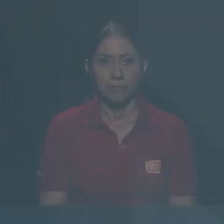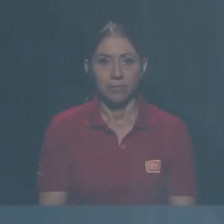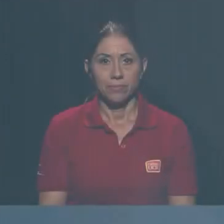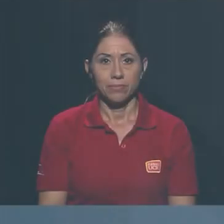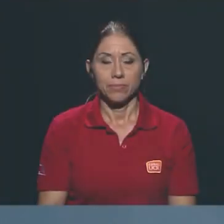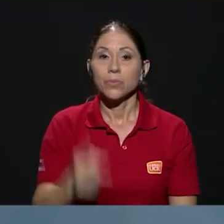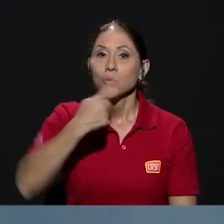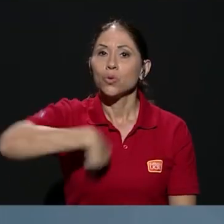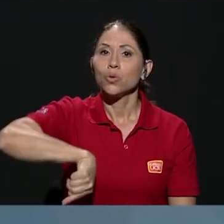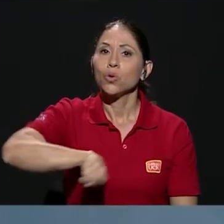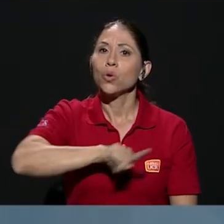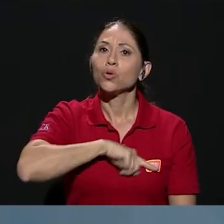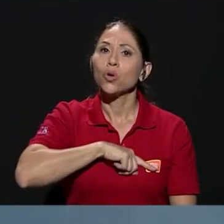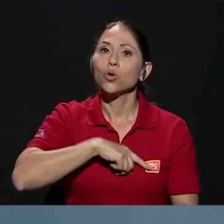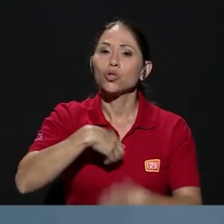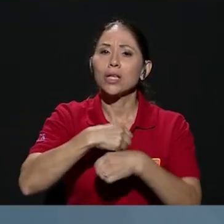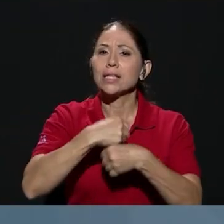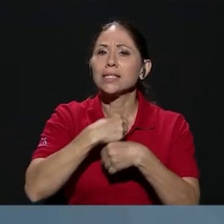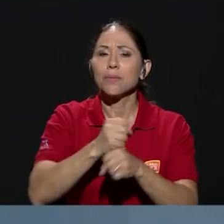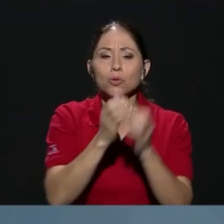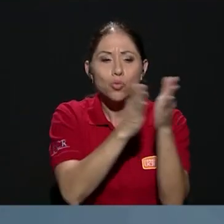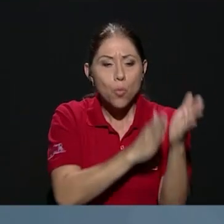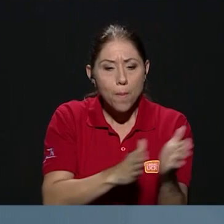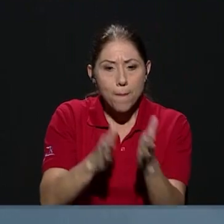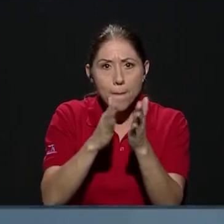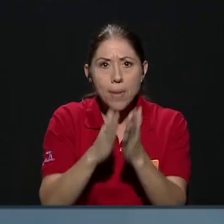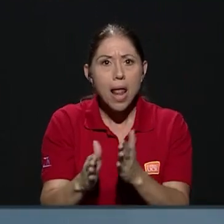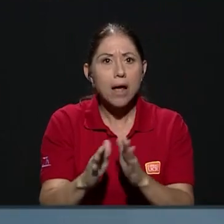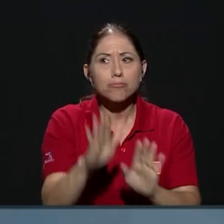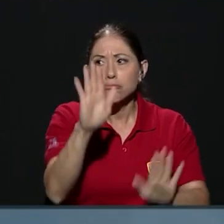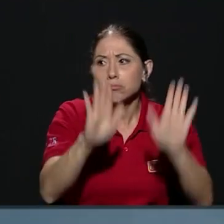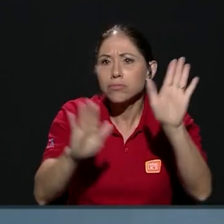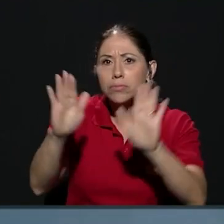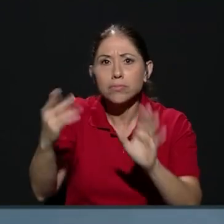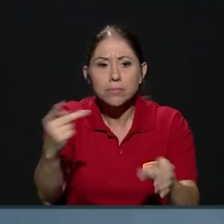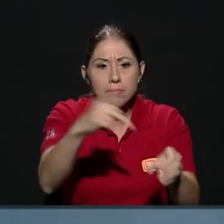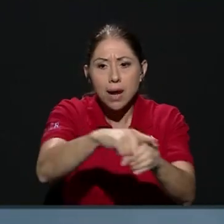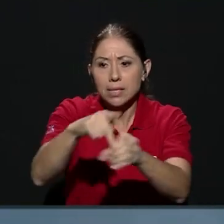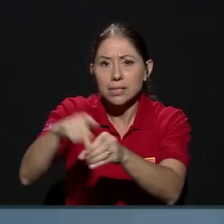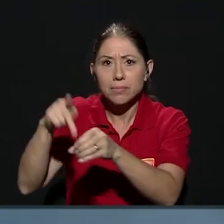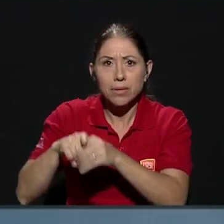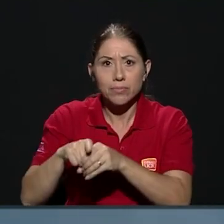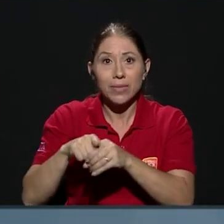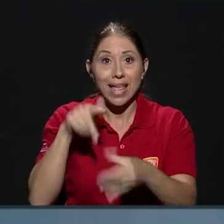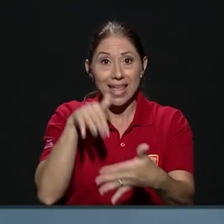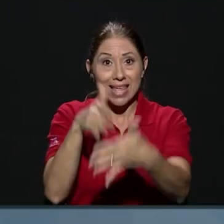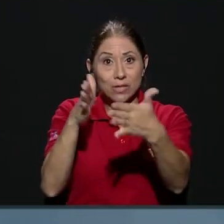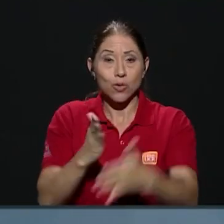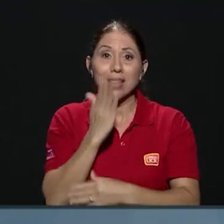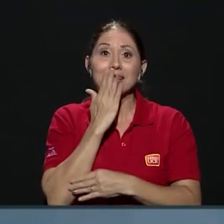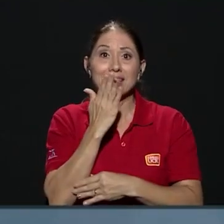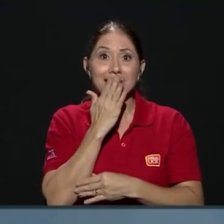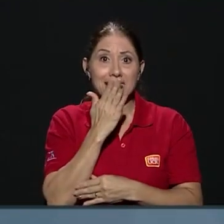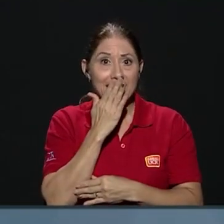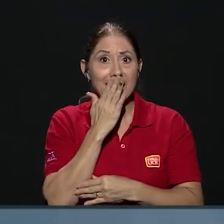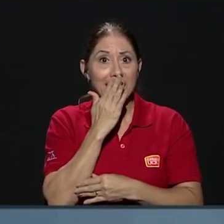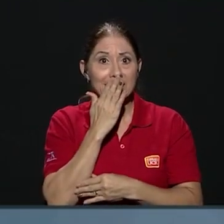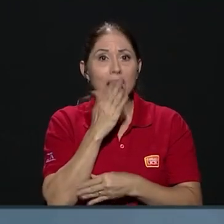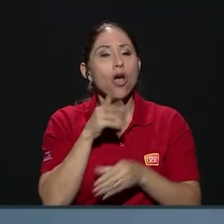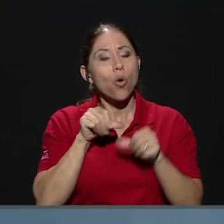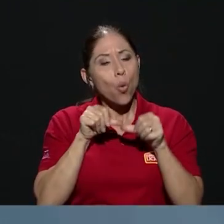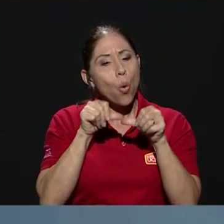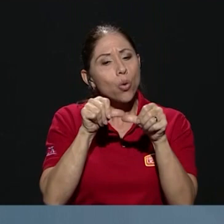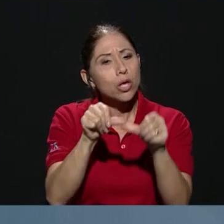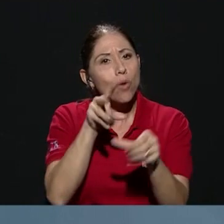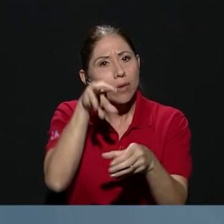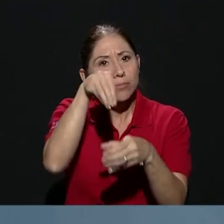Y hicimos un plan totalmente participativo, un plan para mejorar el acceso y la permanencia de estudiantes indígenas en la